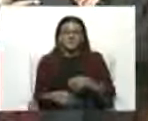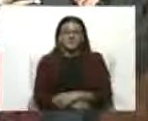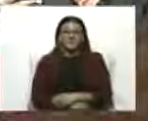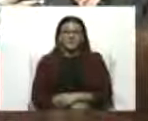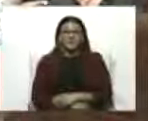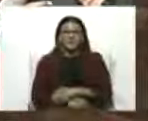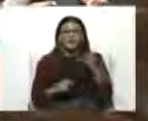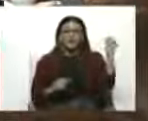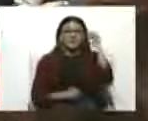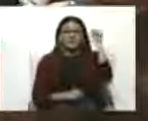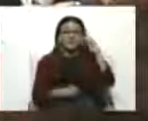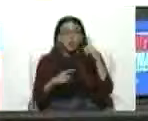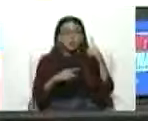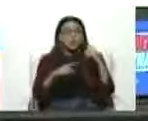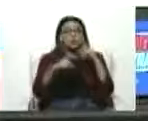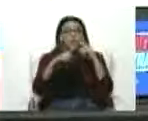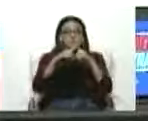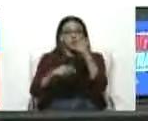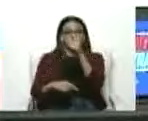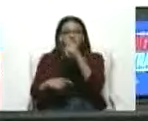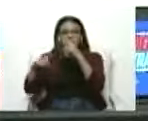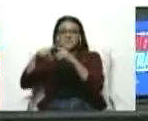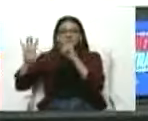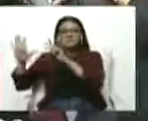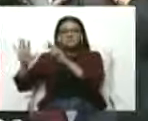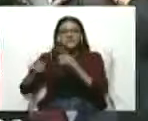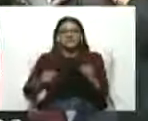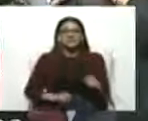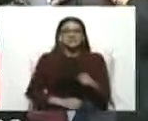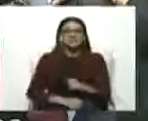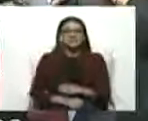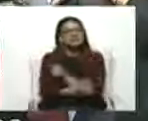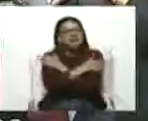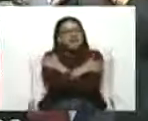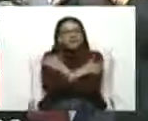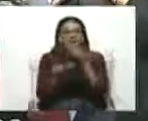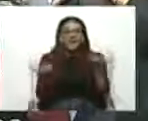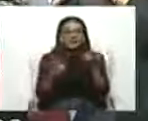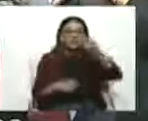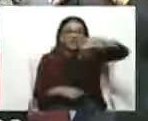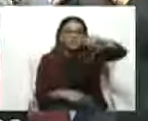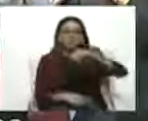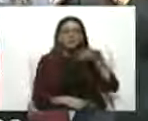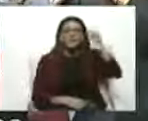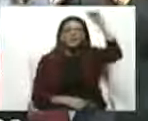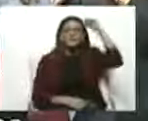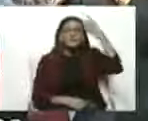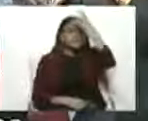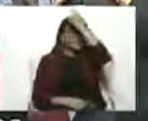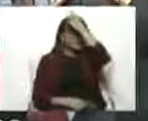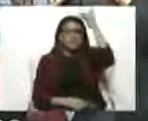el 1x10x7! ¡Viva! Un abrazo para ustedes.